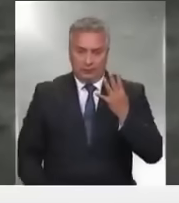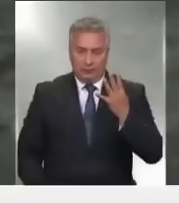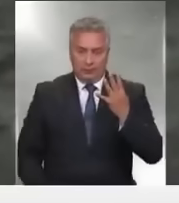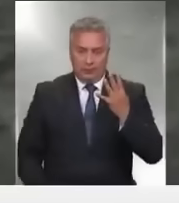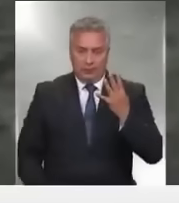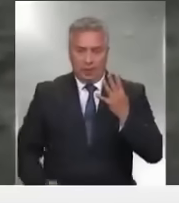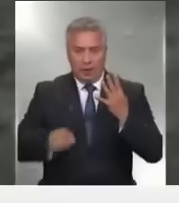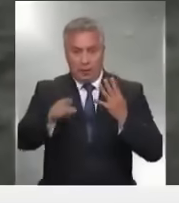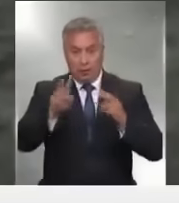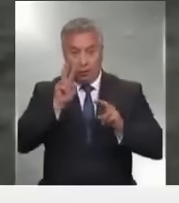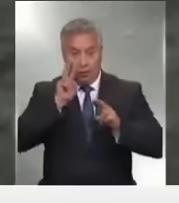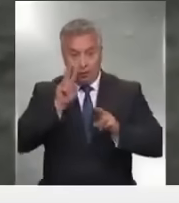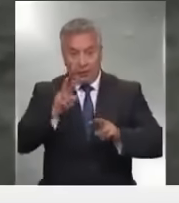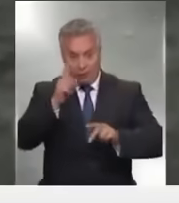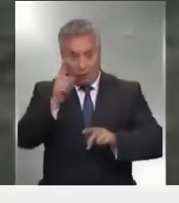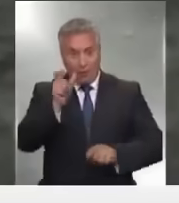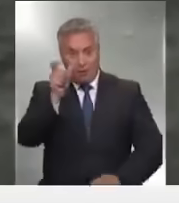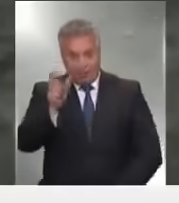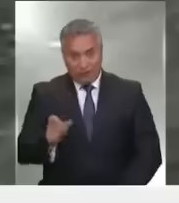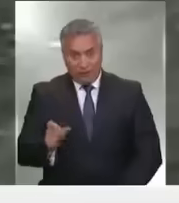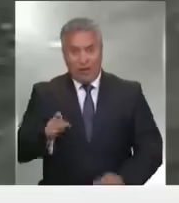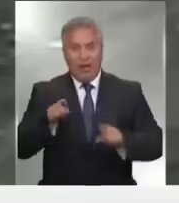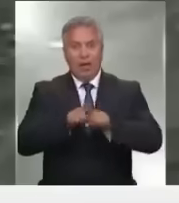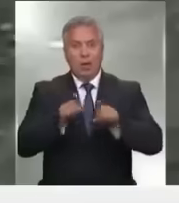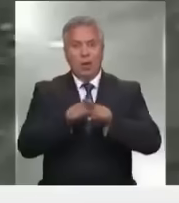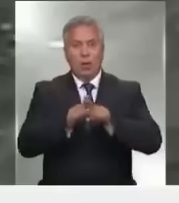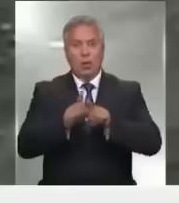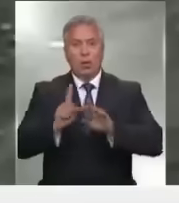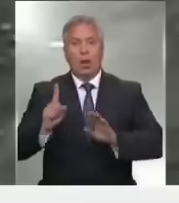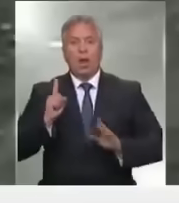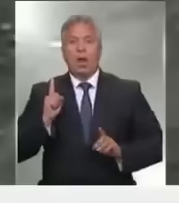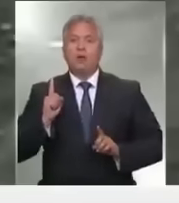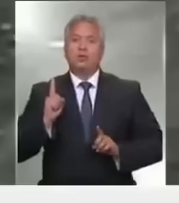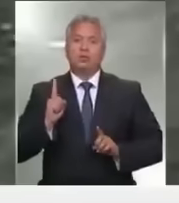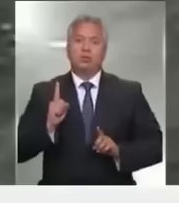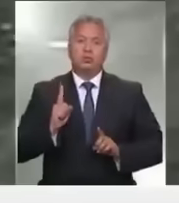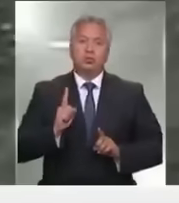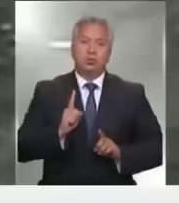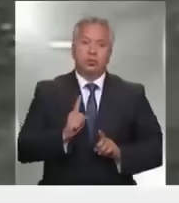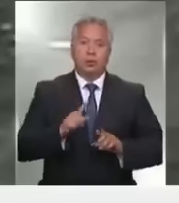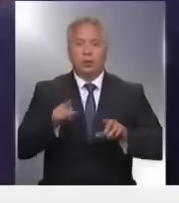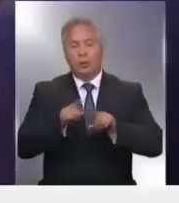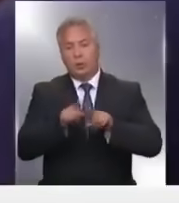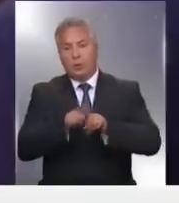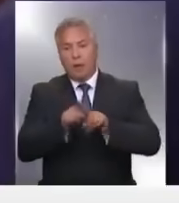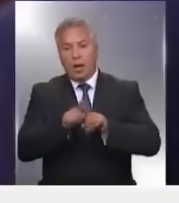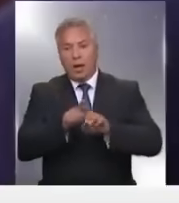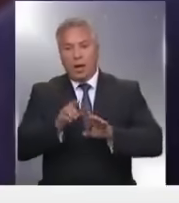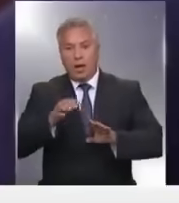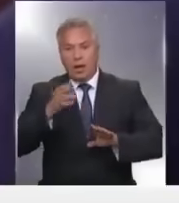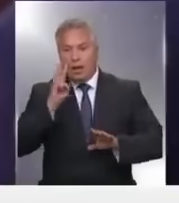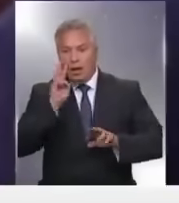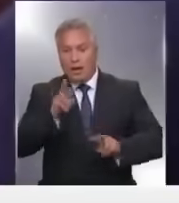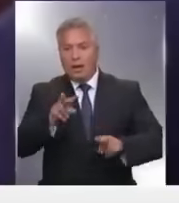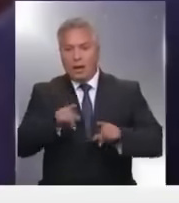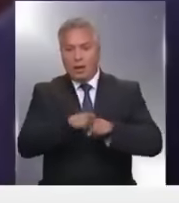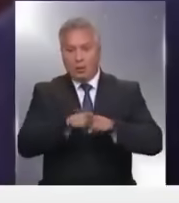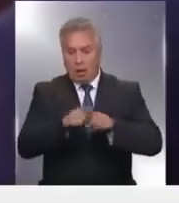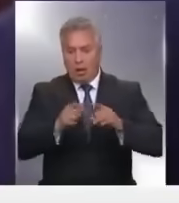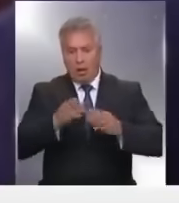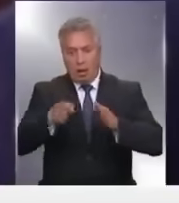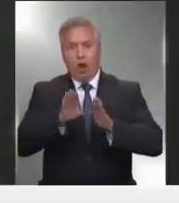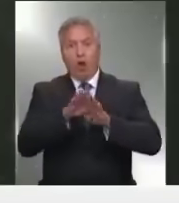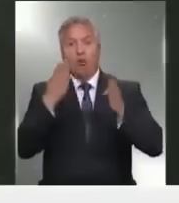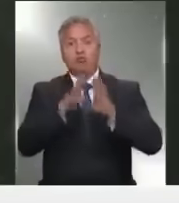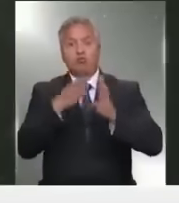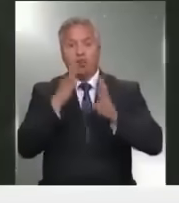Se ve por las cámaras una persona que se acerca y empieza a hacerle fuerza a la puerta